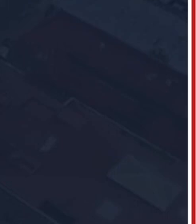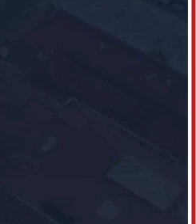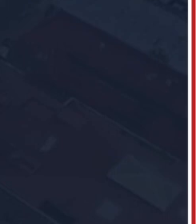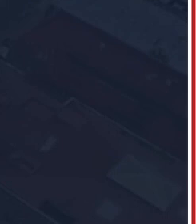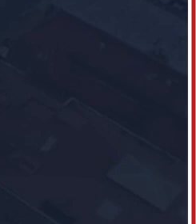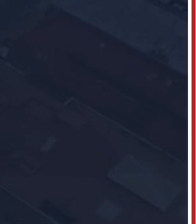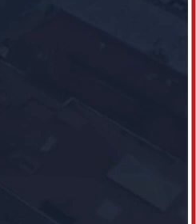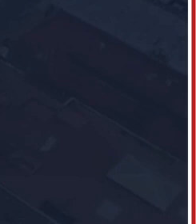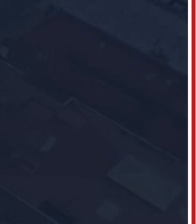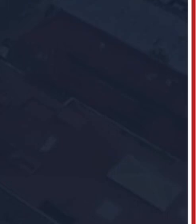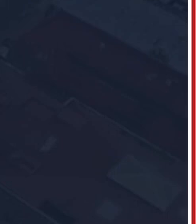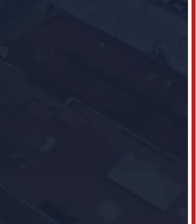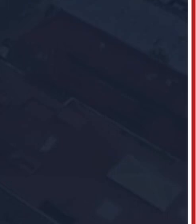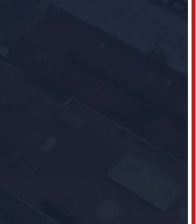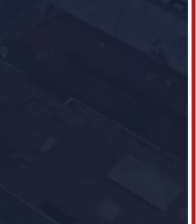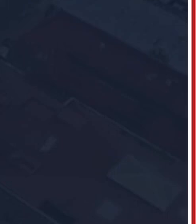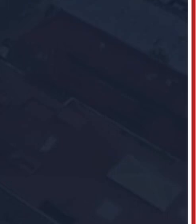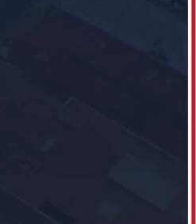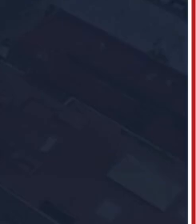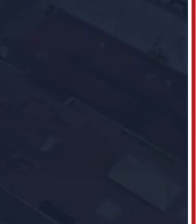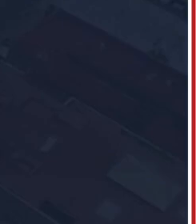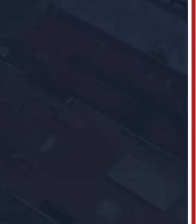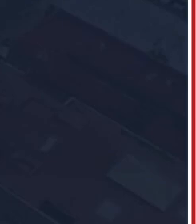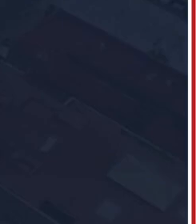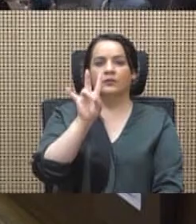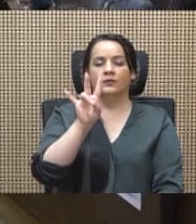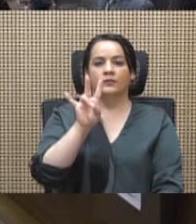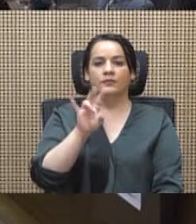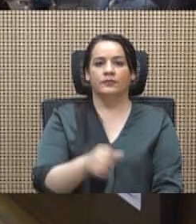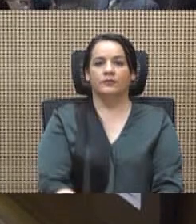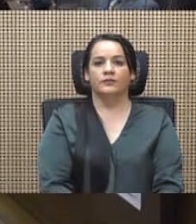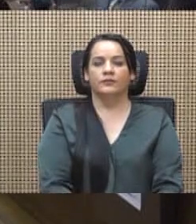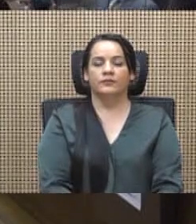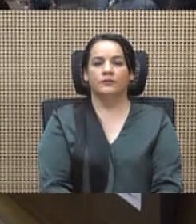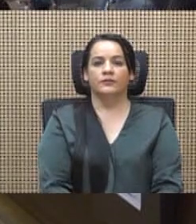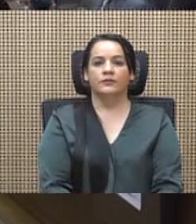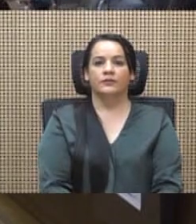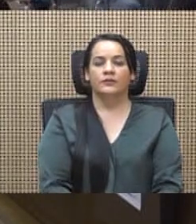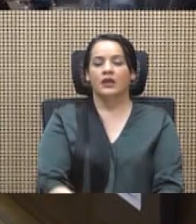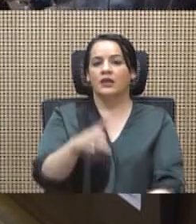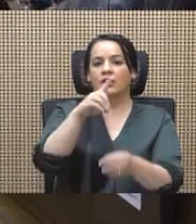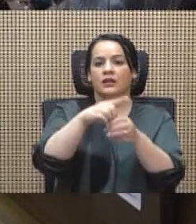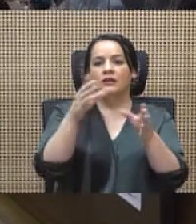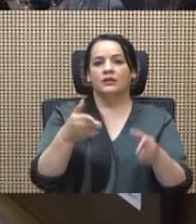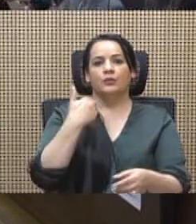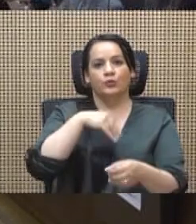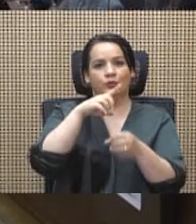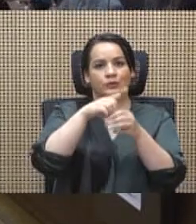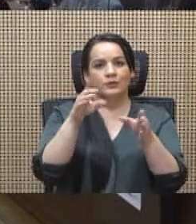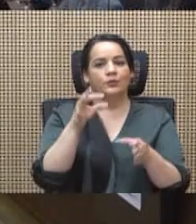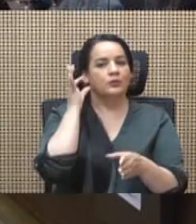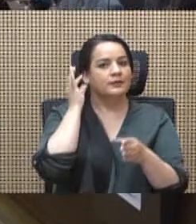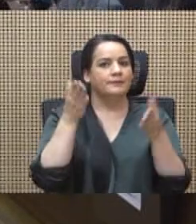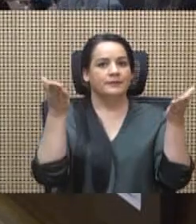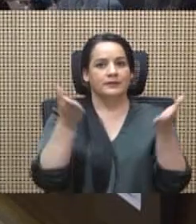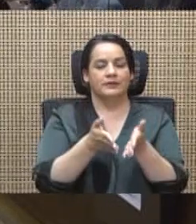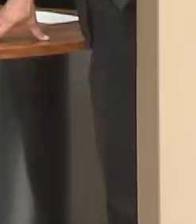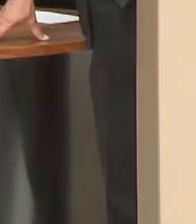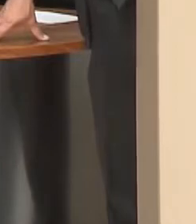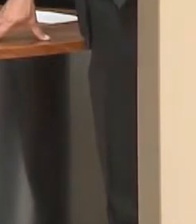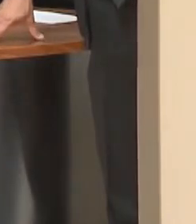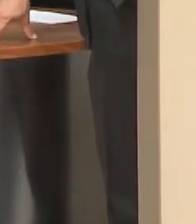chacón valverde y josé manuel echandi mesa el plenario legislativo deberán nombrar al defensor o defensora